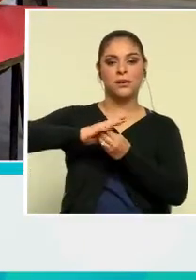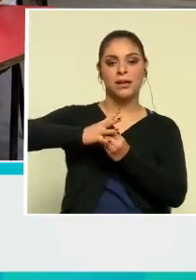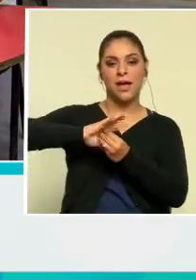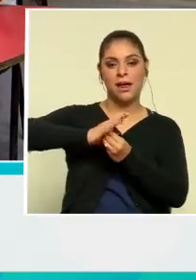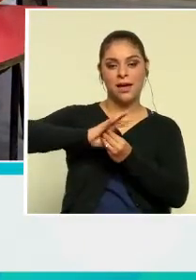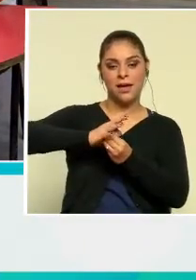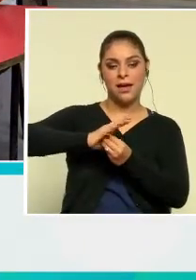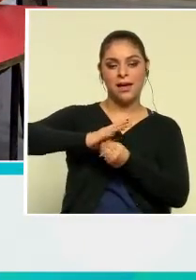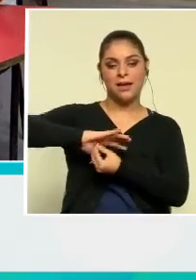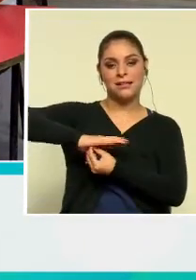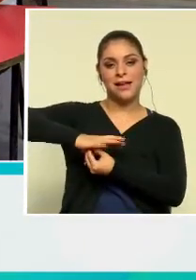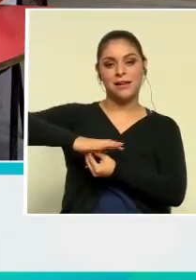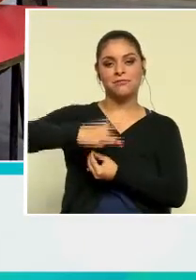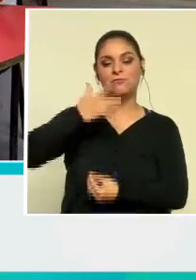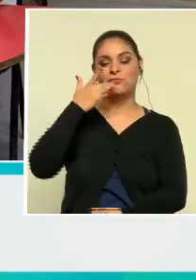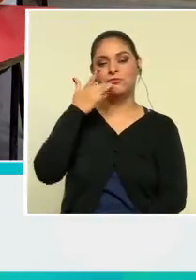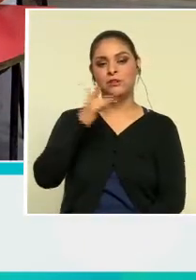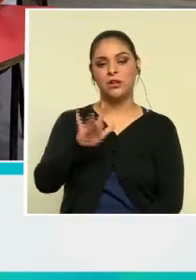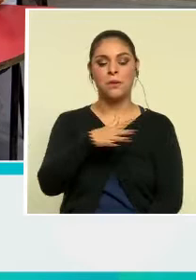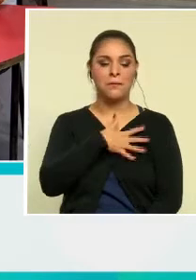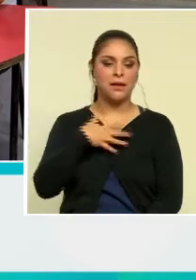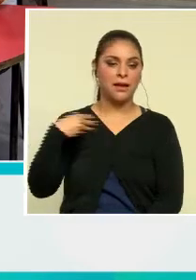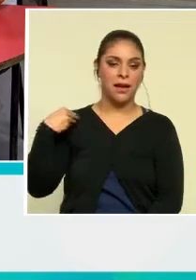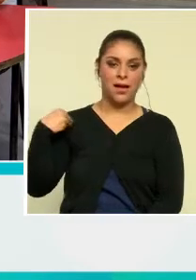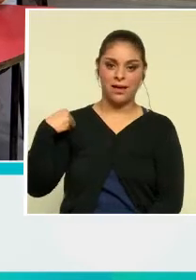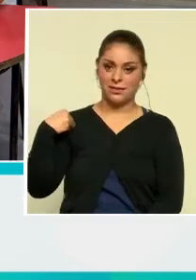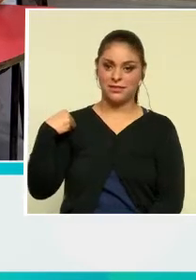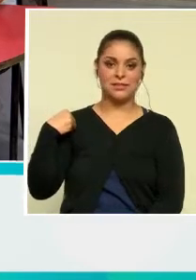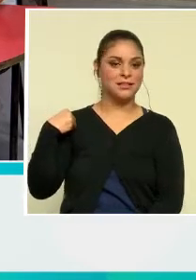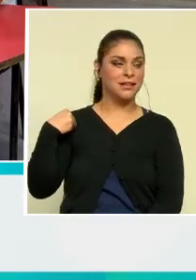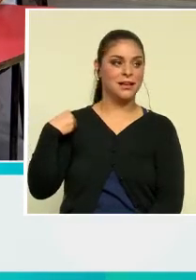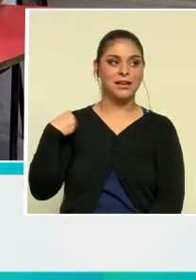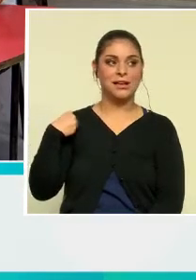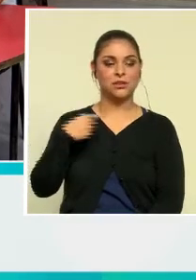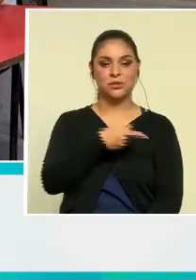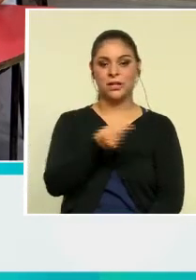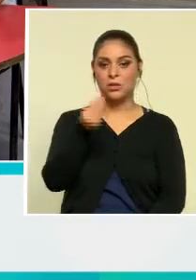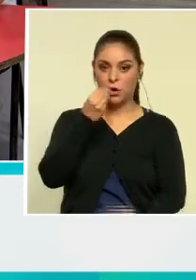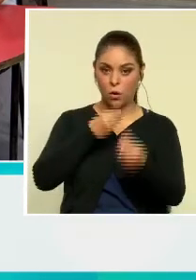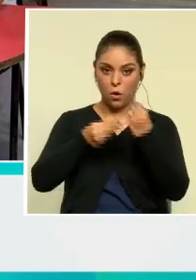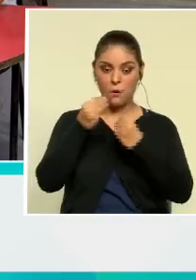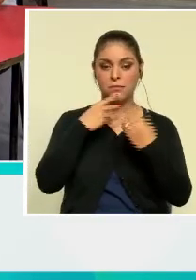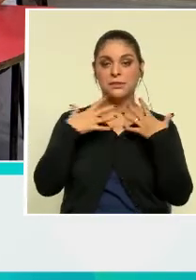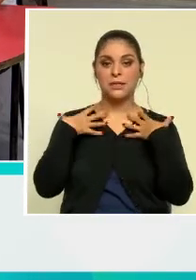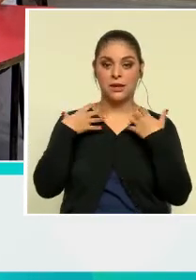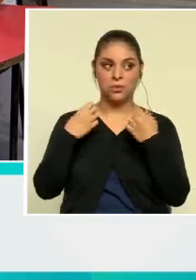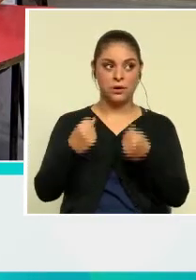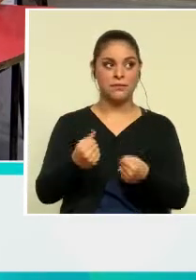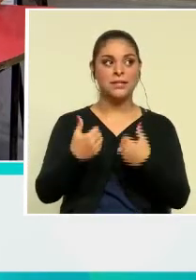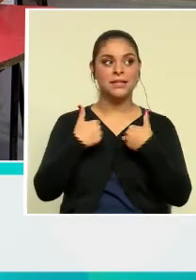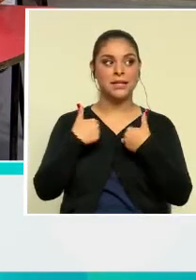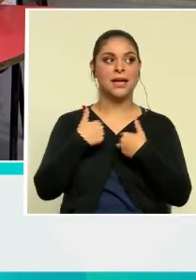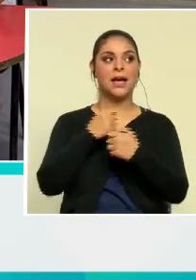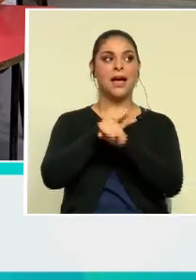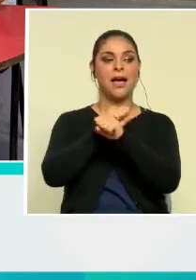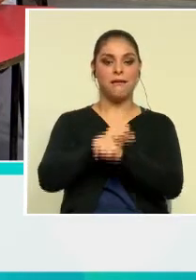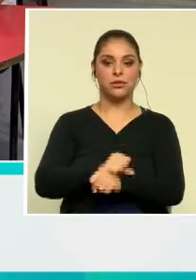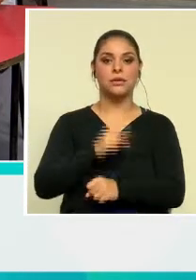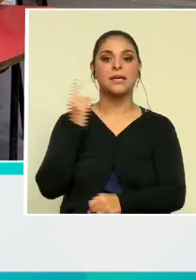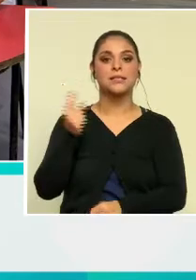esa naranja me encanta que merienden saludable y que tengan esos hábitos que siempre le